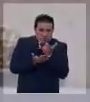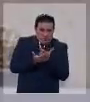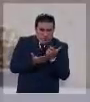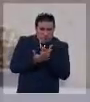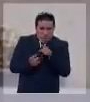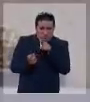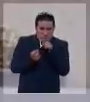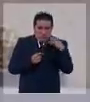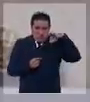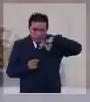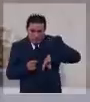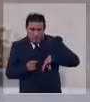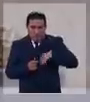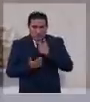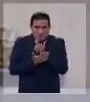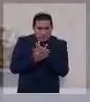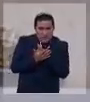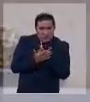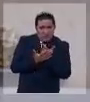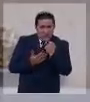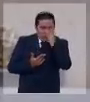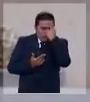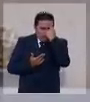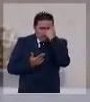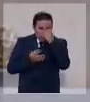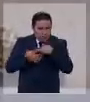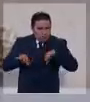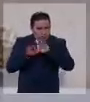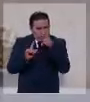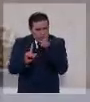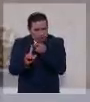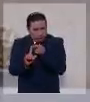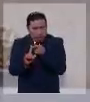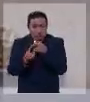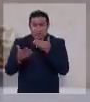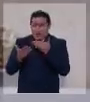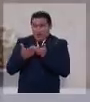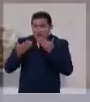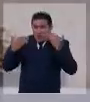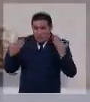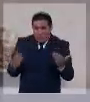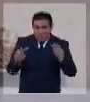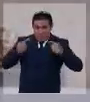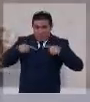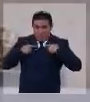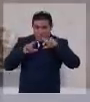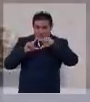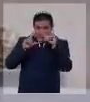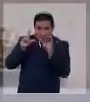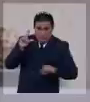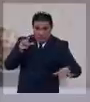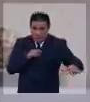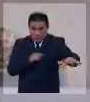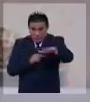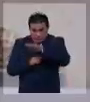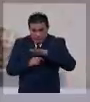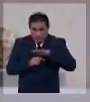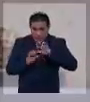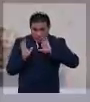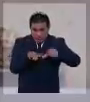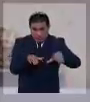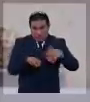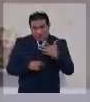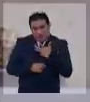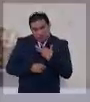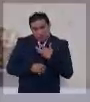salario de la gente. Hoy, la mitad de la gente en nuestro país, de los que tienen trabajo, ya no hablemos de quienes no tienen